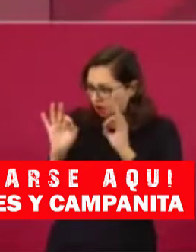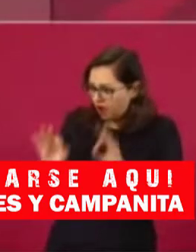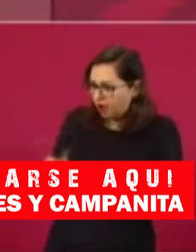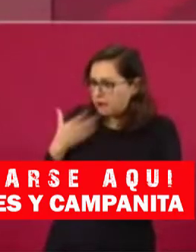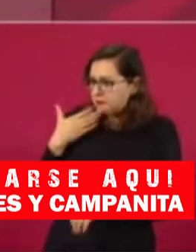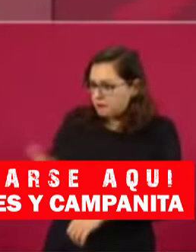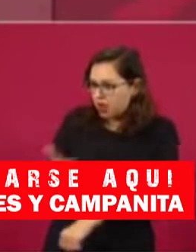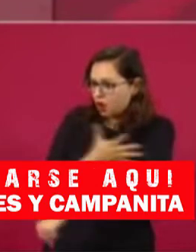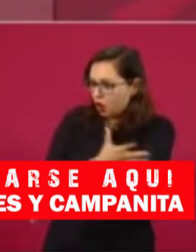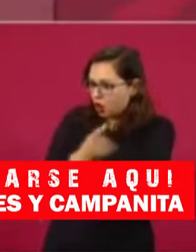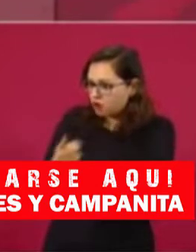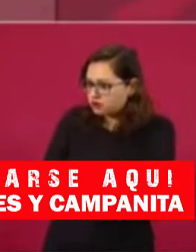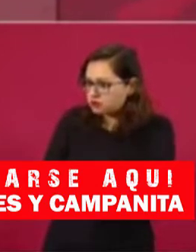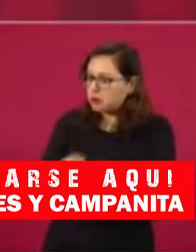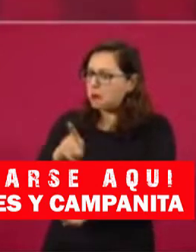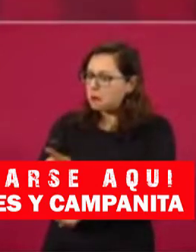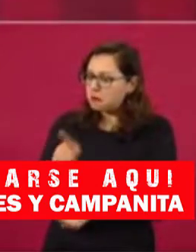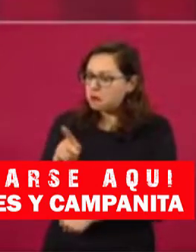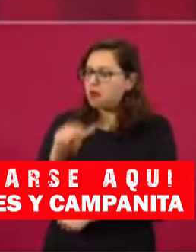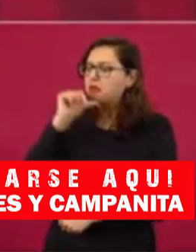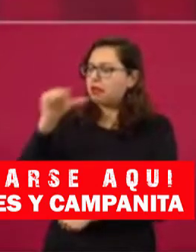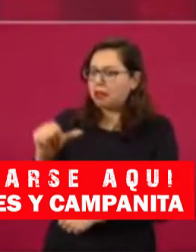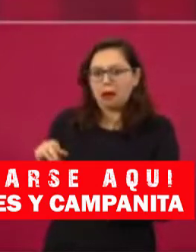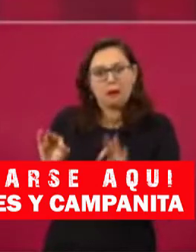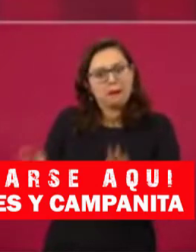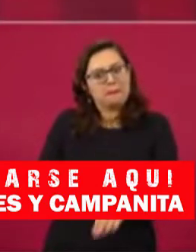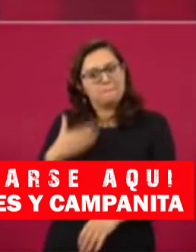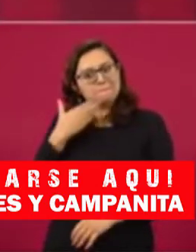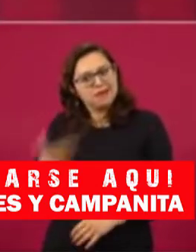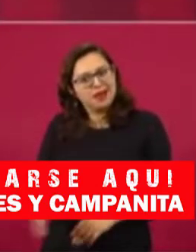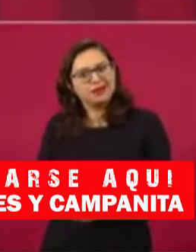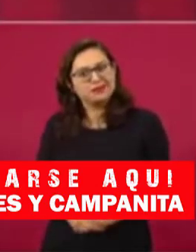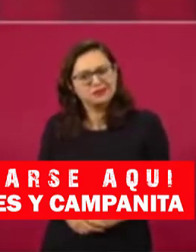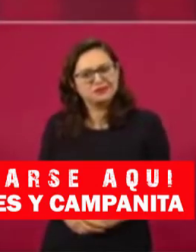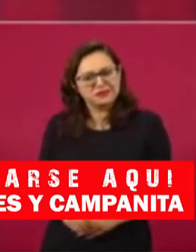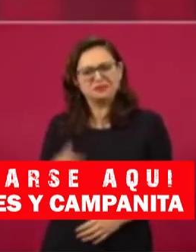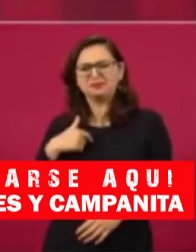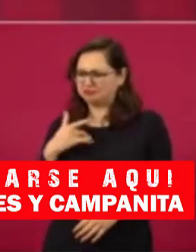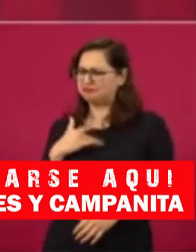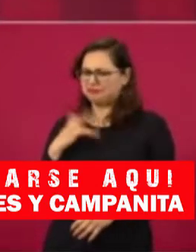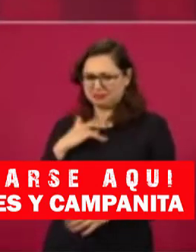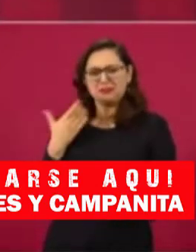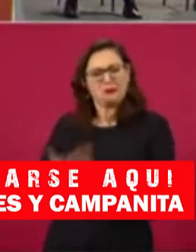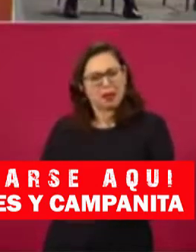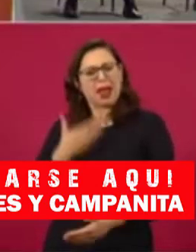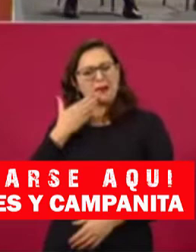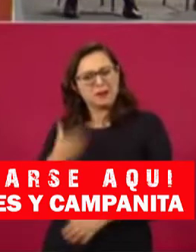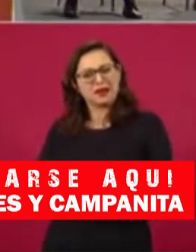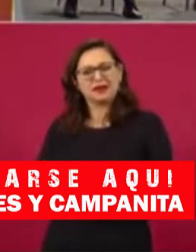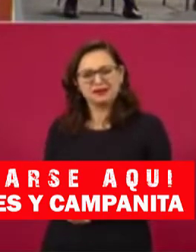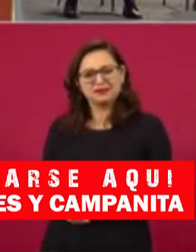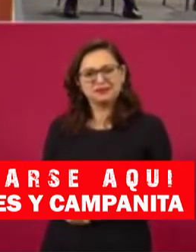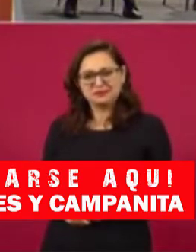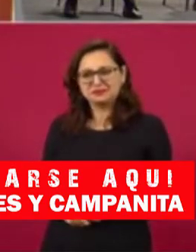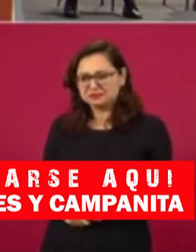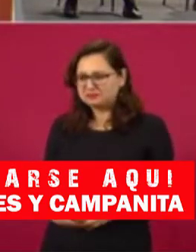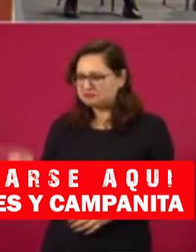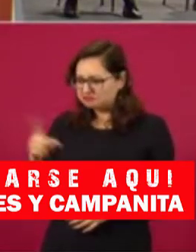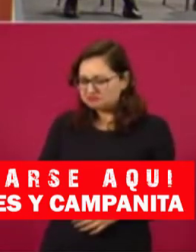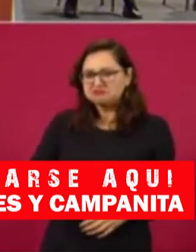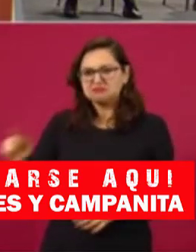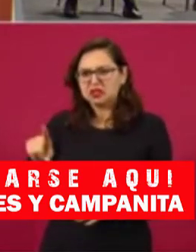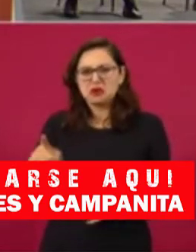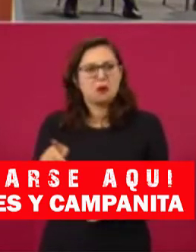porque no simulan de que son independientes, de que son objetivos,